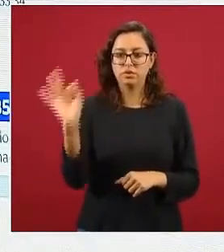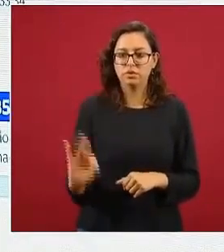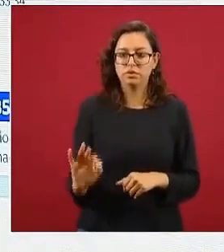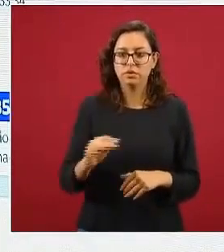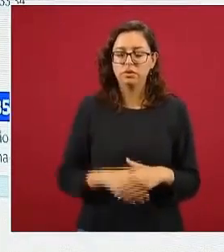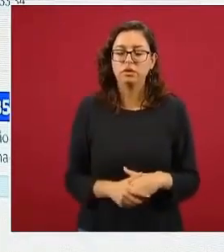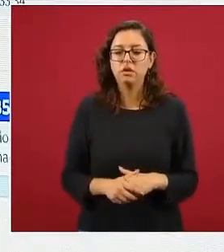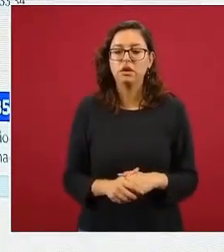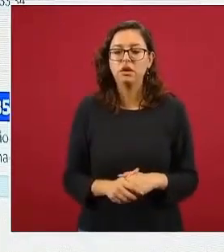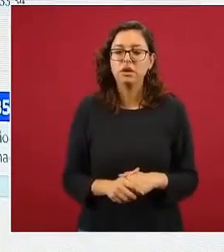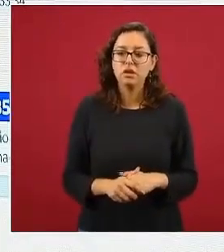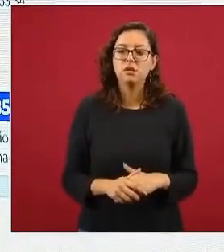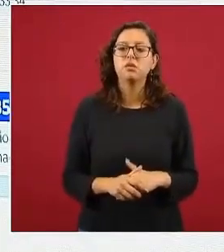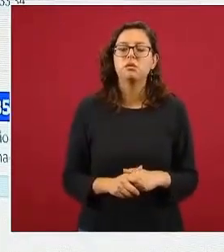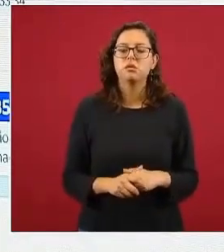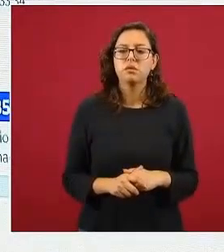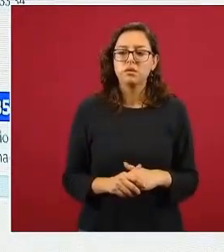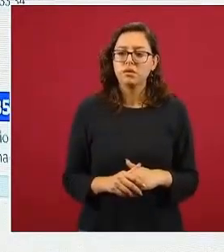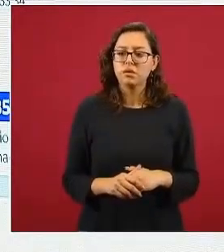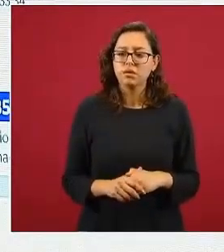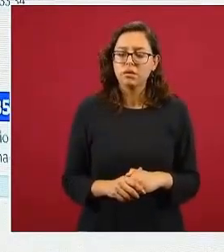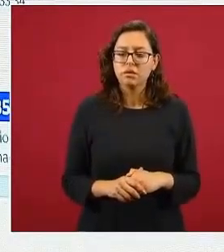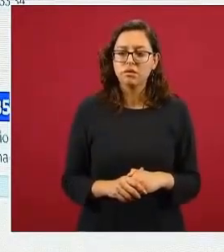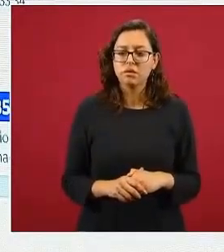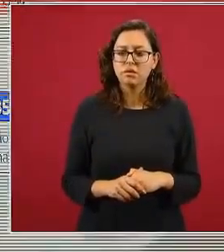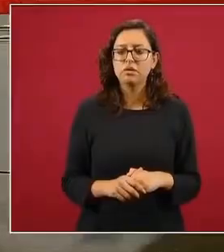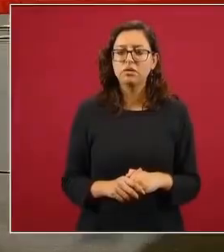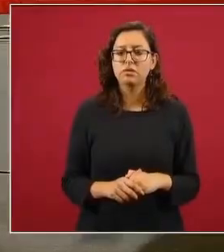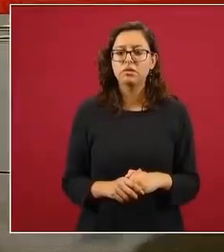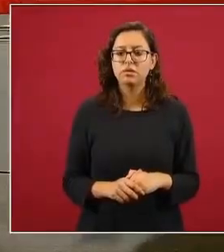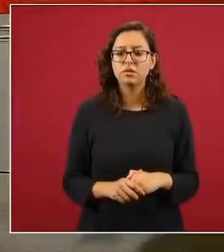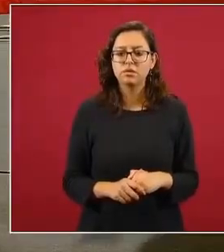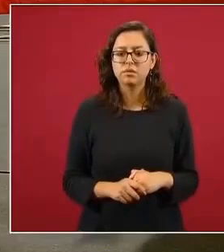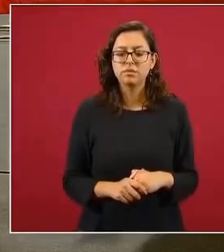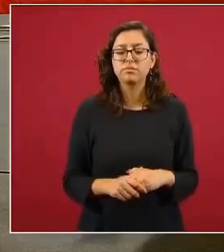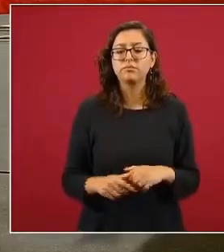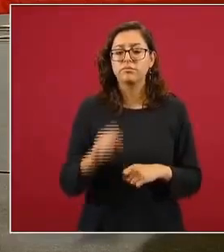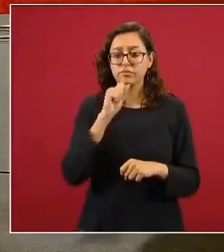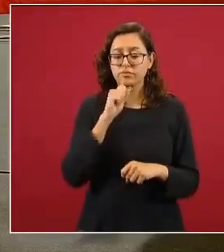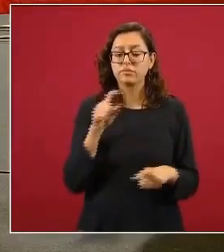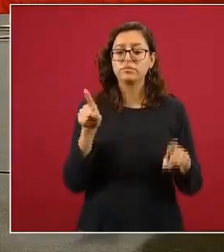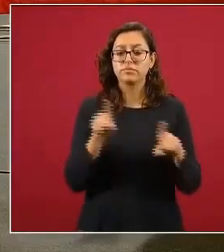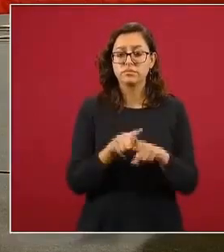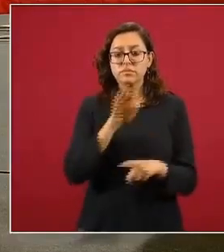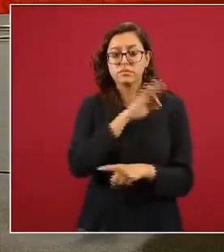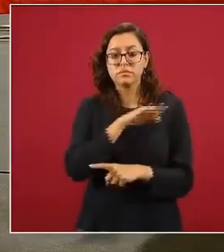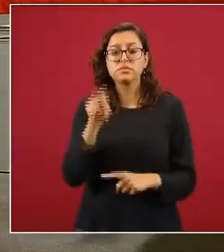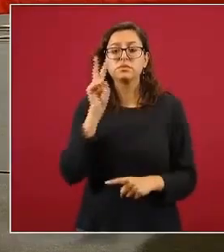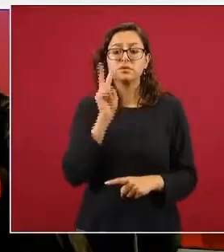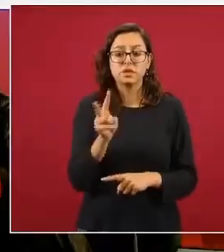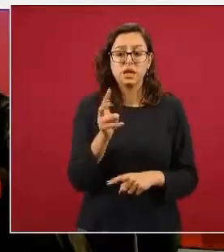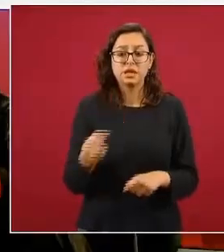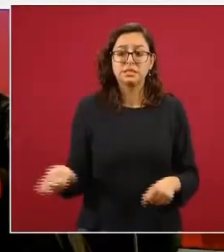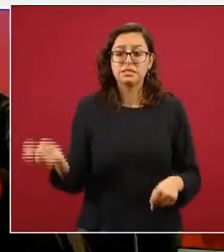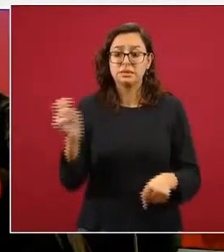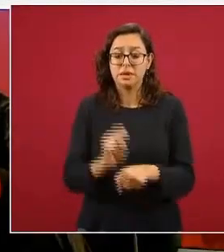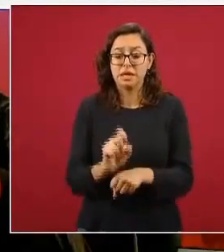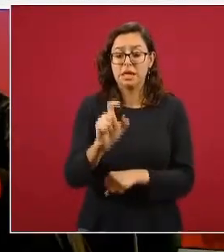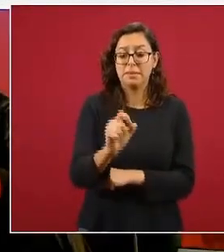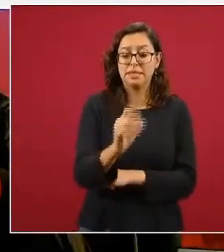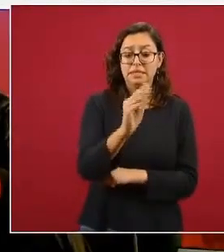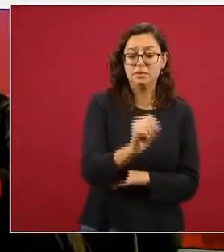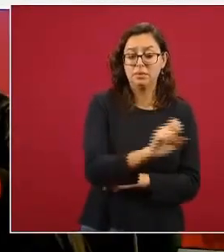Ese es el porcentaje de positividad. Finalmente, noten ustedes que desde la semana 29 a